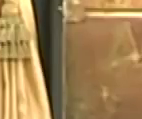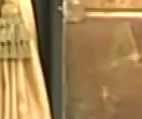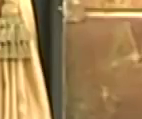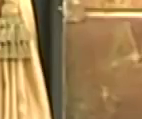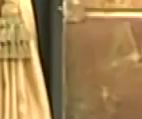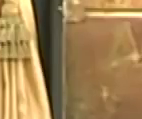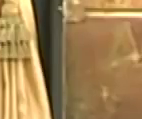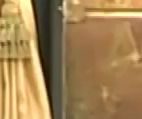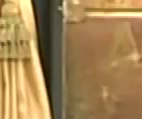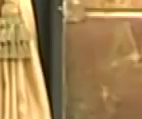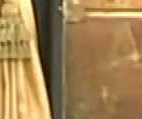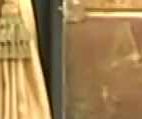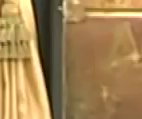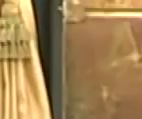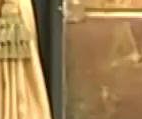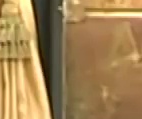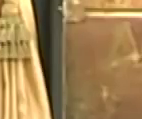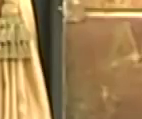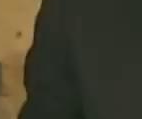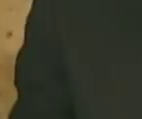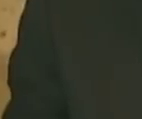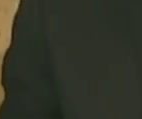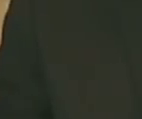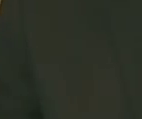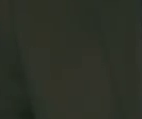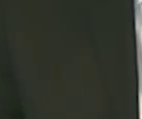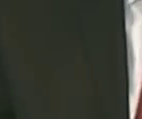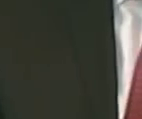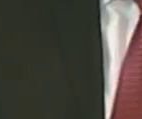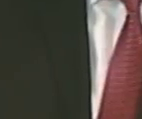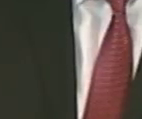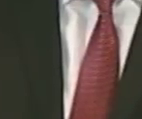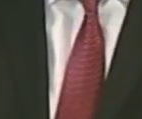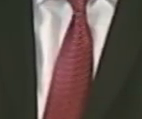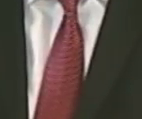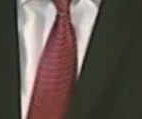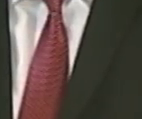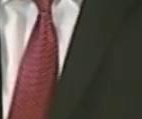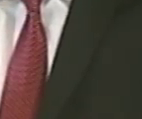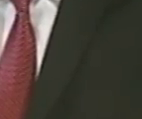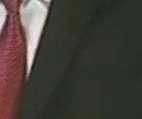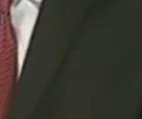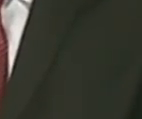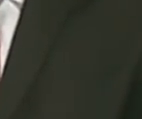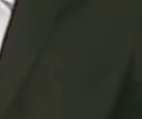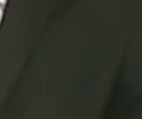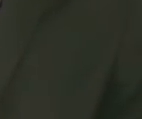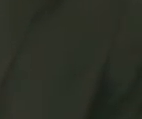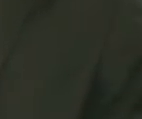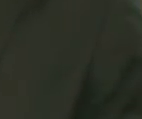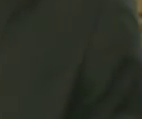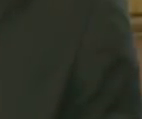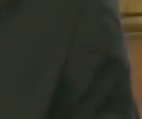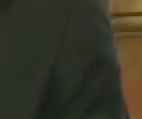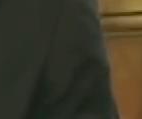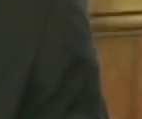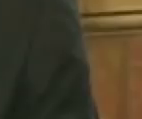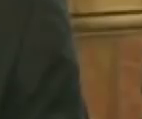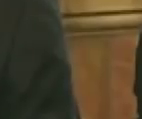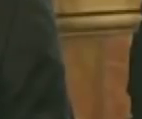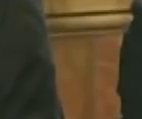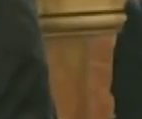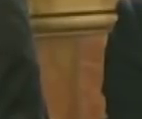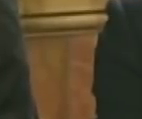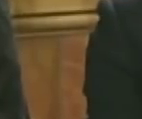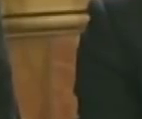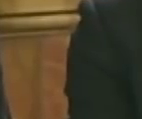vio afectado por los mecanismos de guerra económica y por la caída abrupta, brutal, criminal de